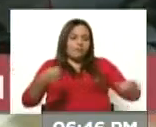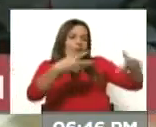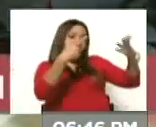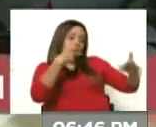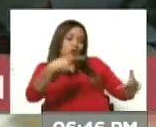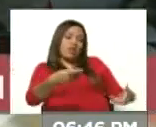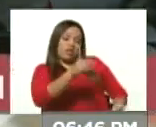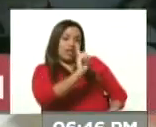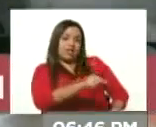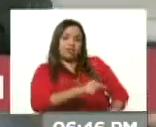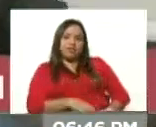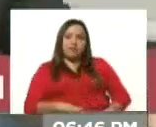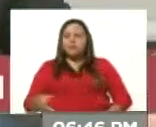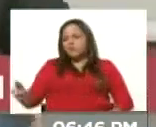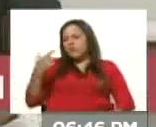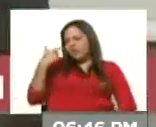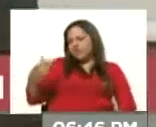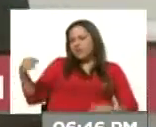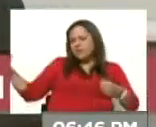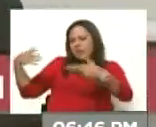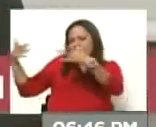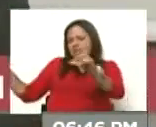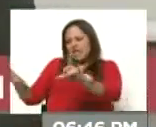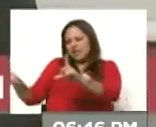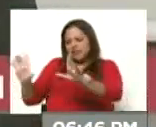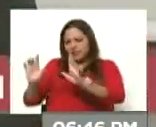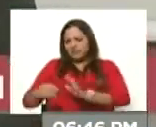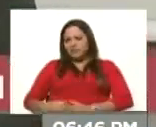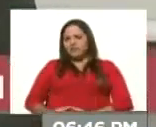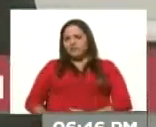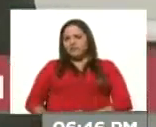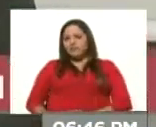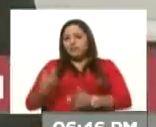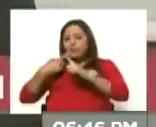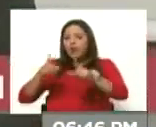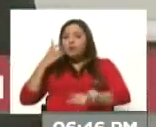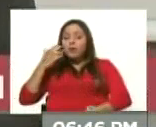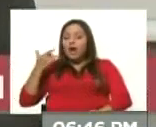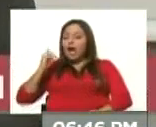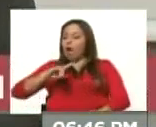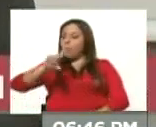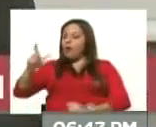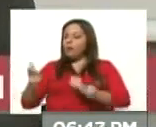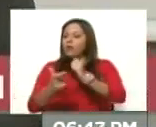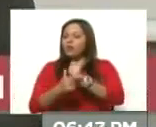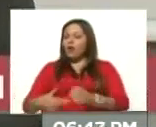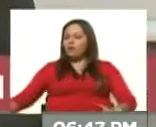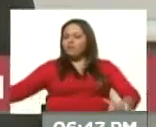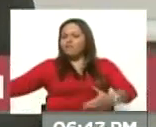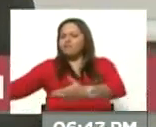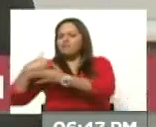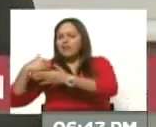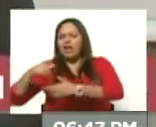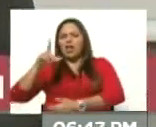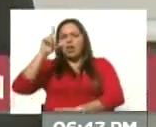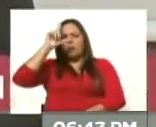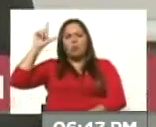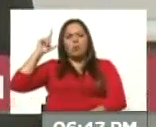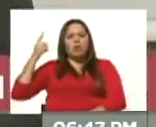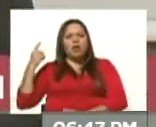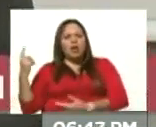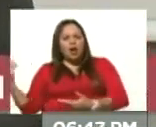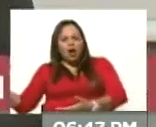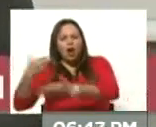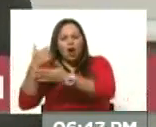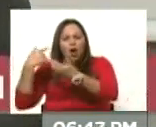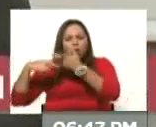carrera - pero así la imagen la televisión porque también es un programa de televisión pero de repente aparece juan guaidó abrazado con leopoldo lópez y abrazado con timoteo